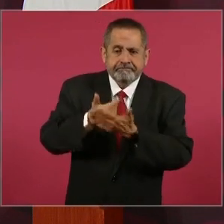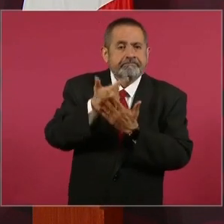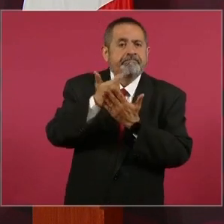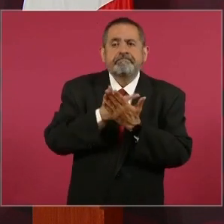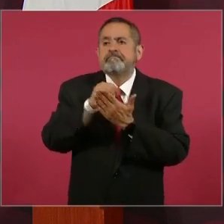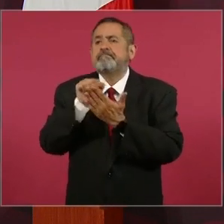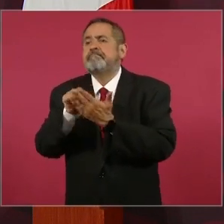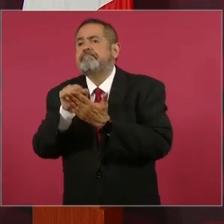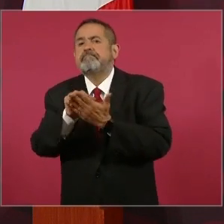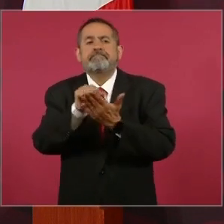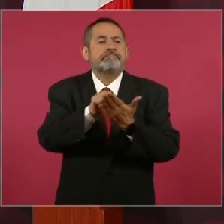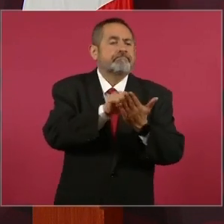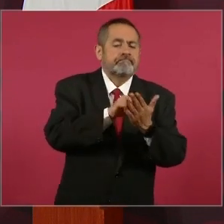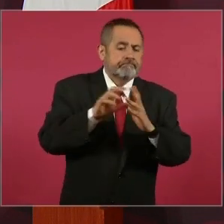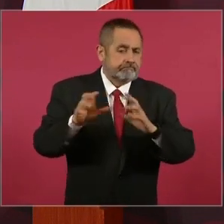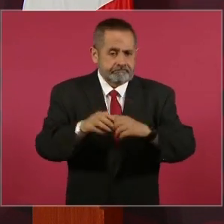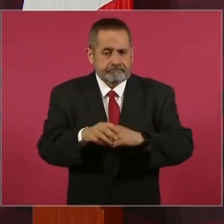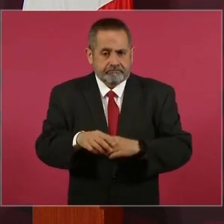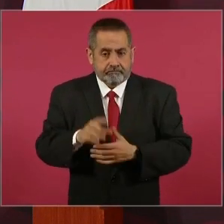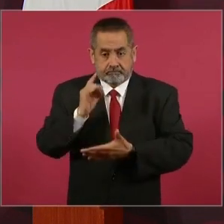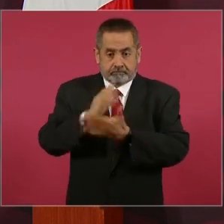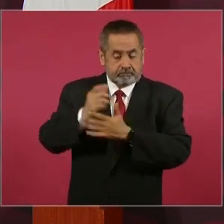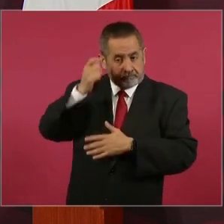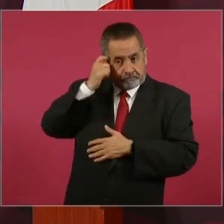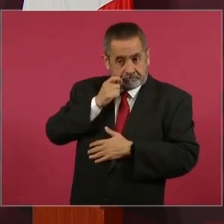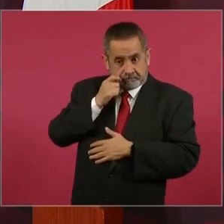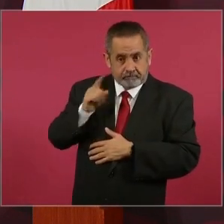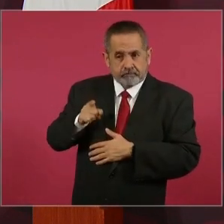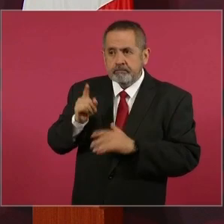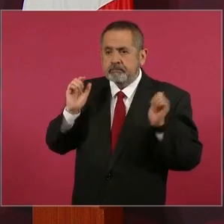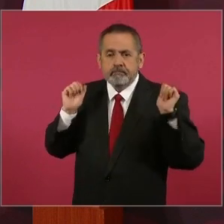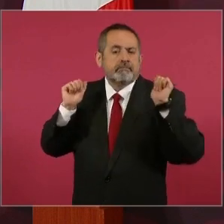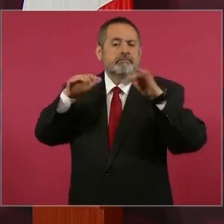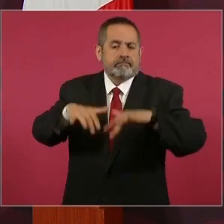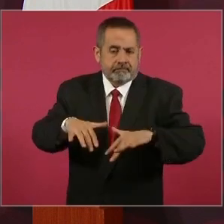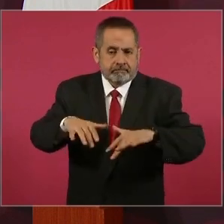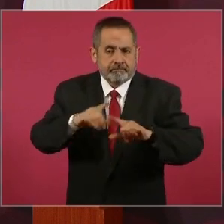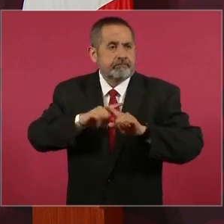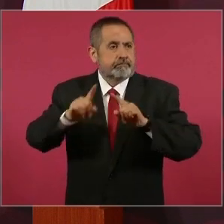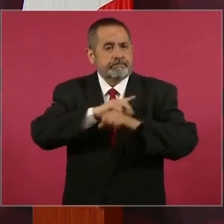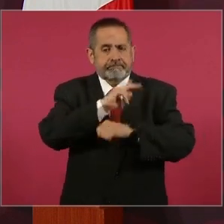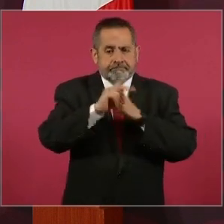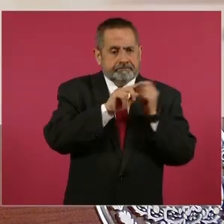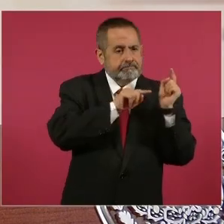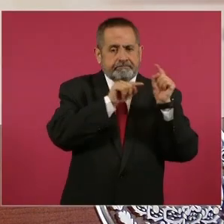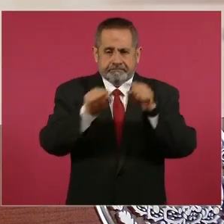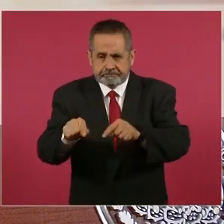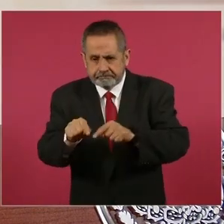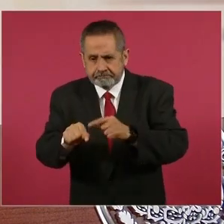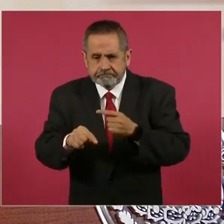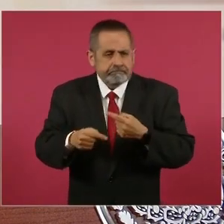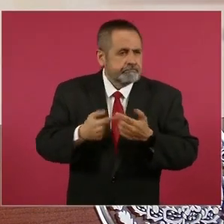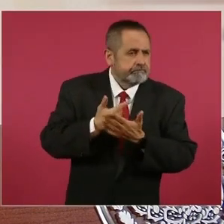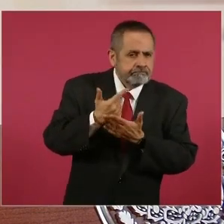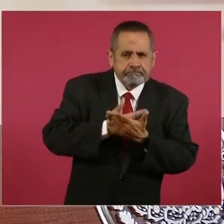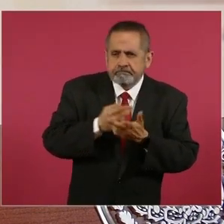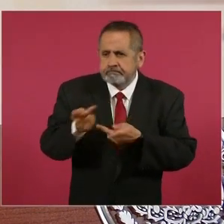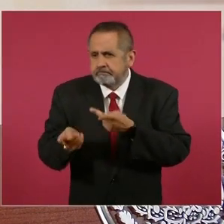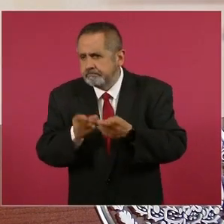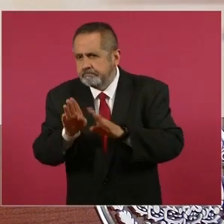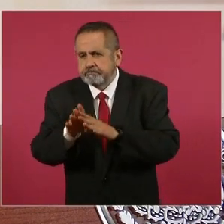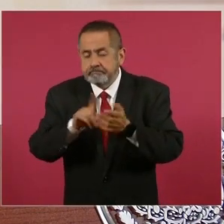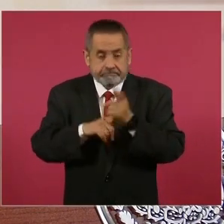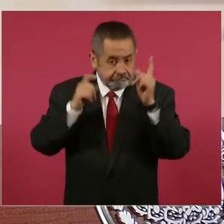son los de Guerrero están de todo el país trabajando allá en situaciones